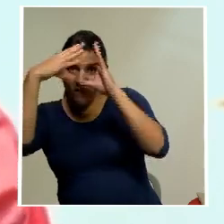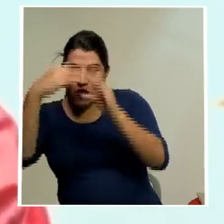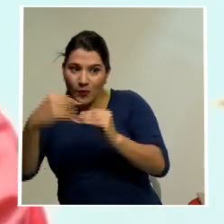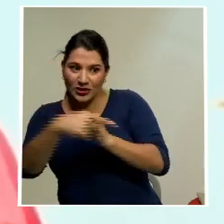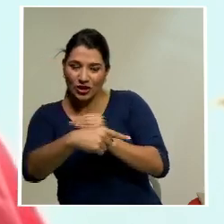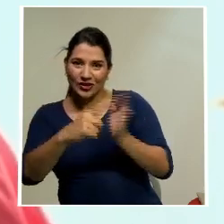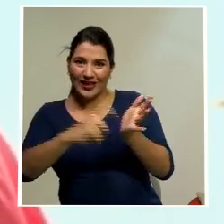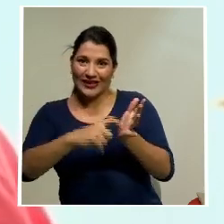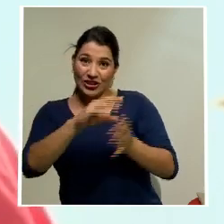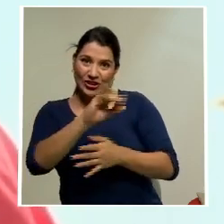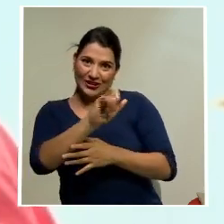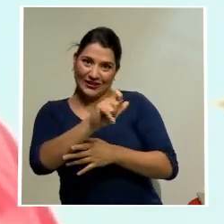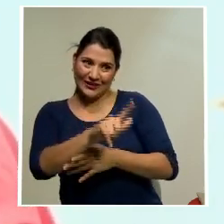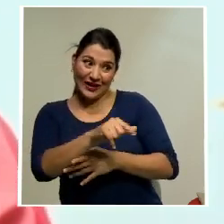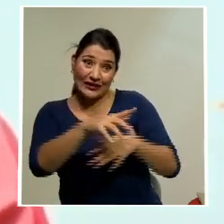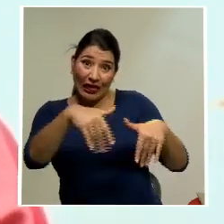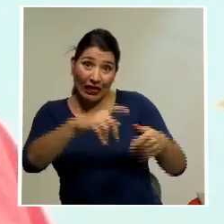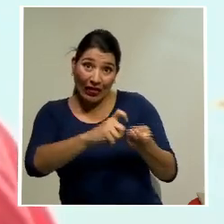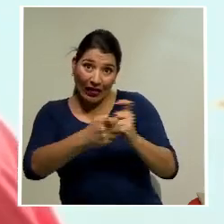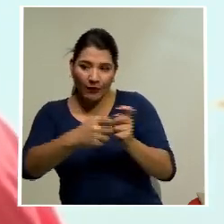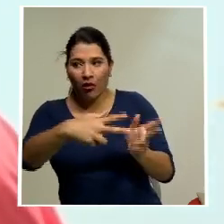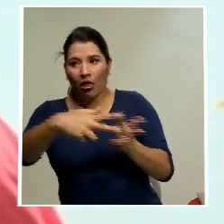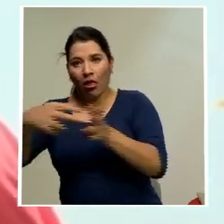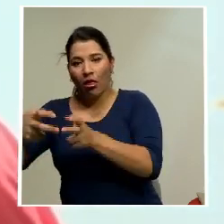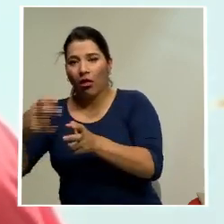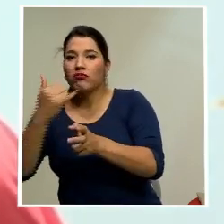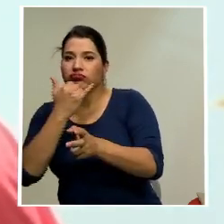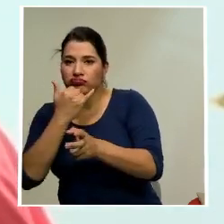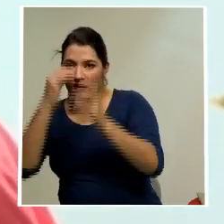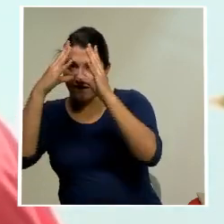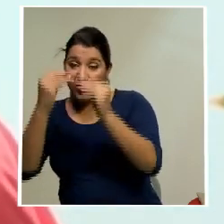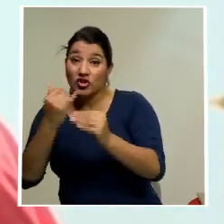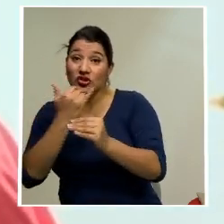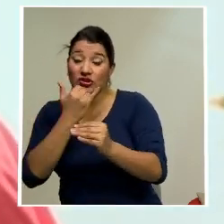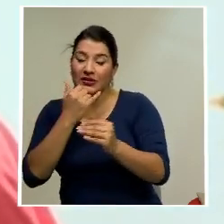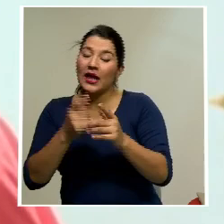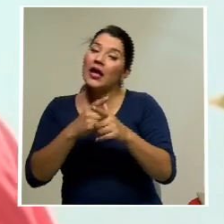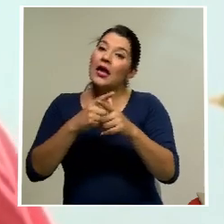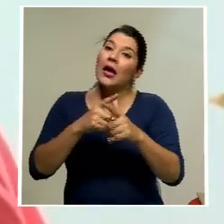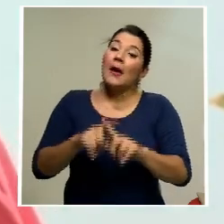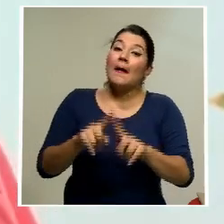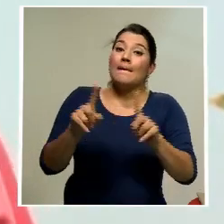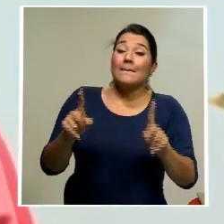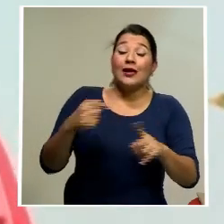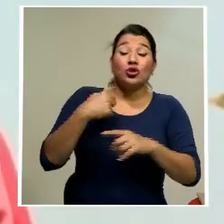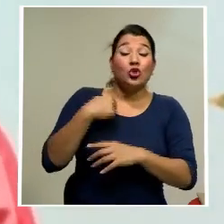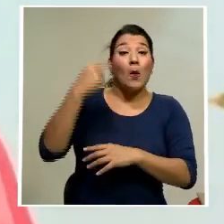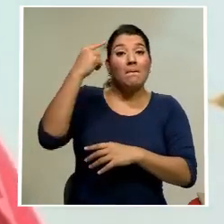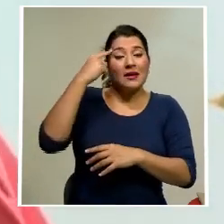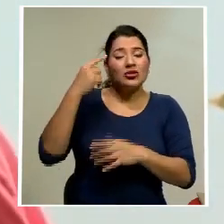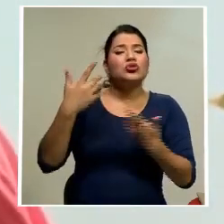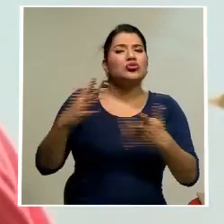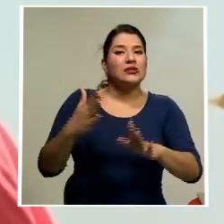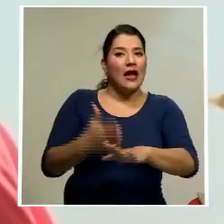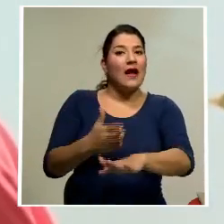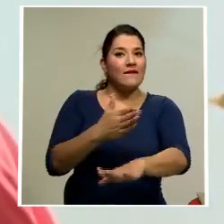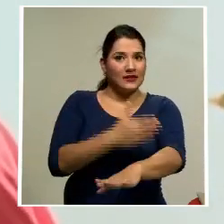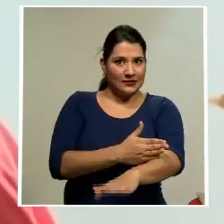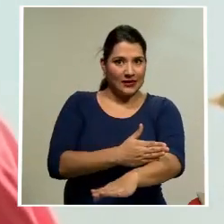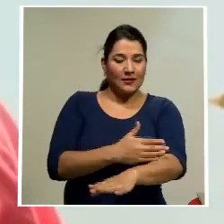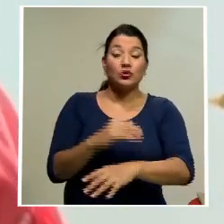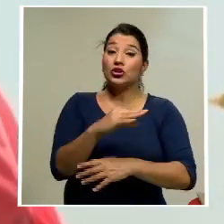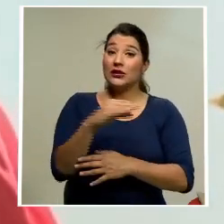aquí, bueno, hay acciones de inconstitucionalidad interpuestas, hay recursos de diferente tipo. Yo pienso que vamos caminando hacia allá,